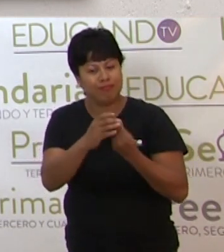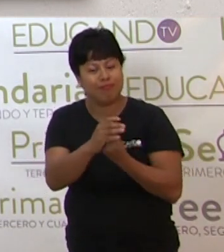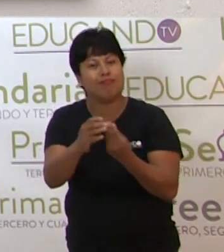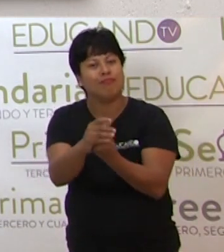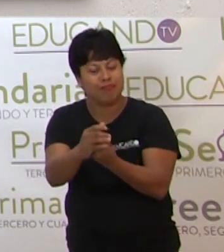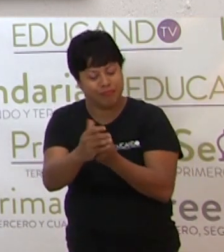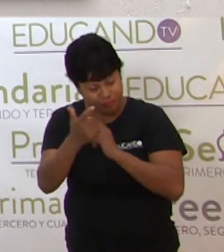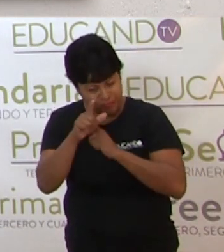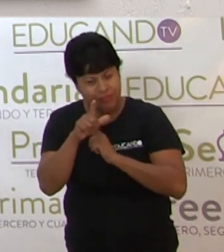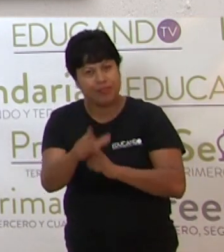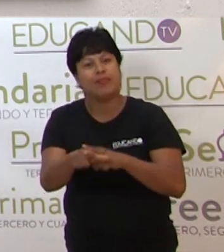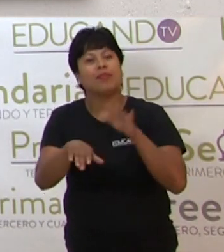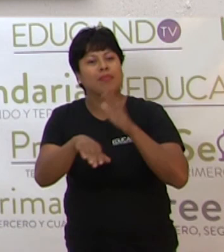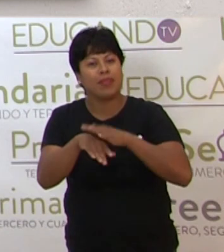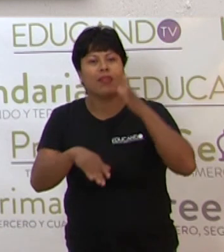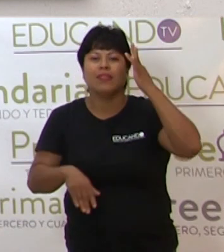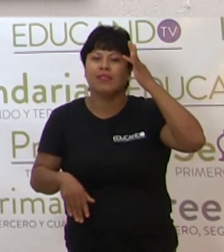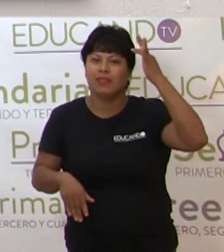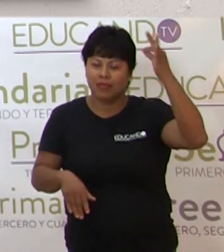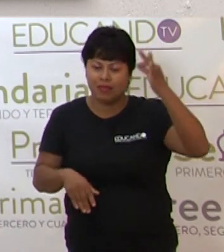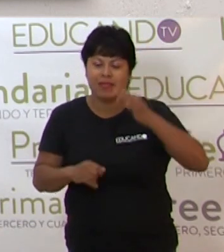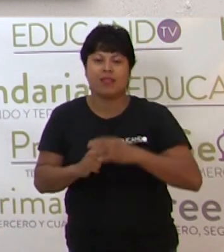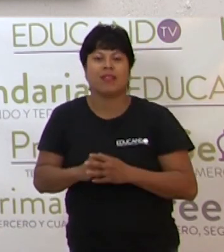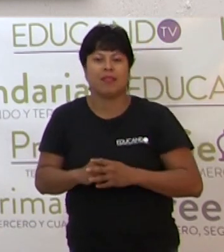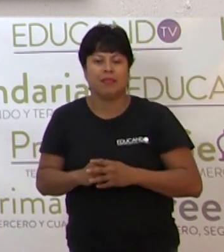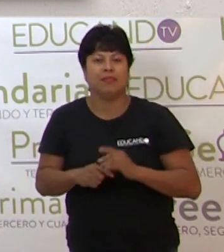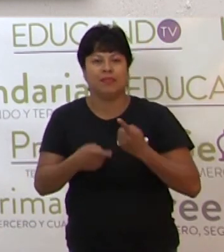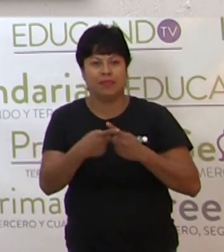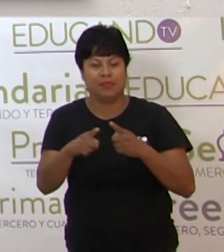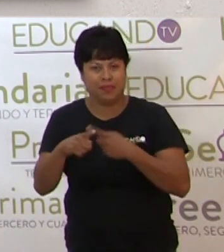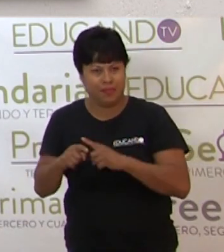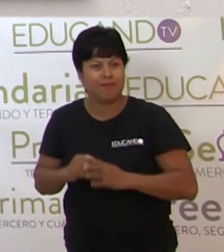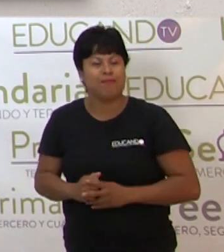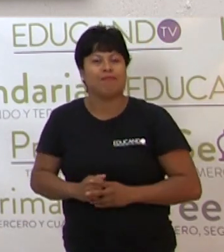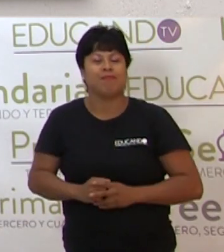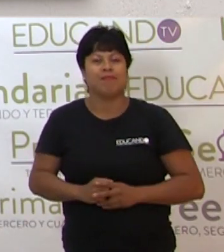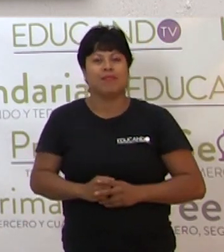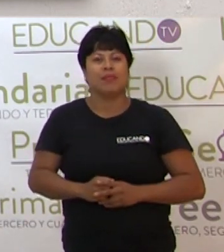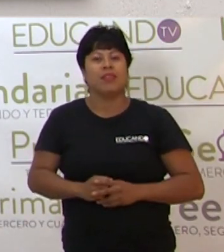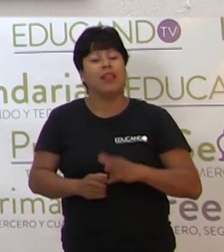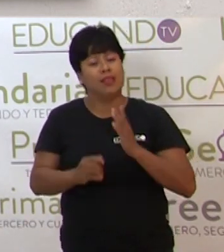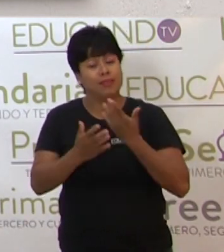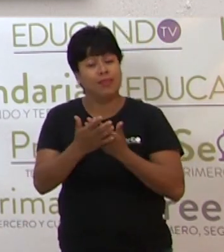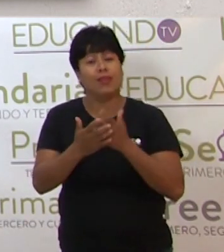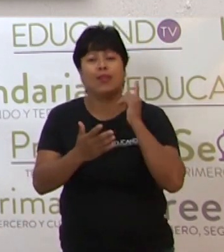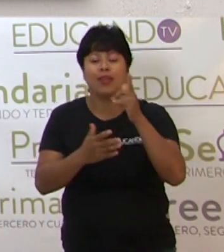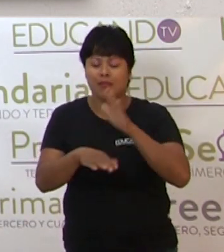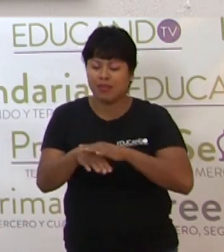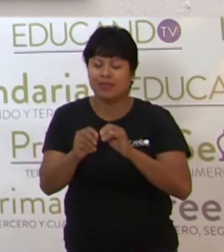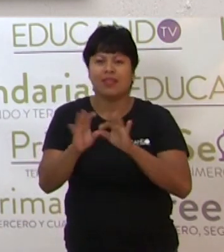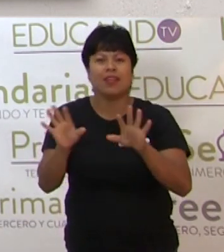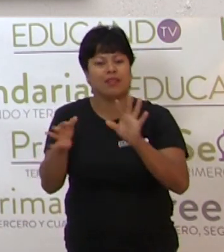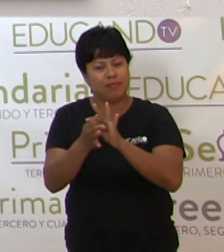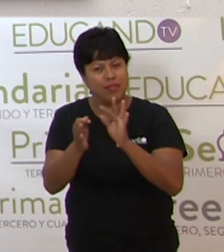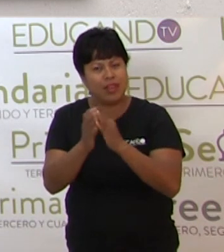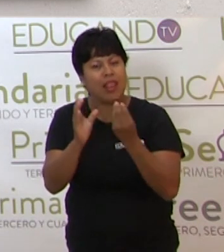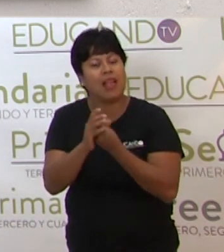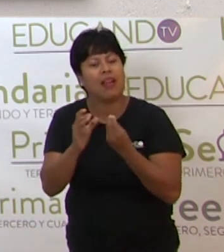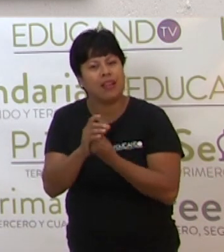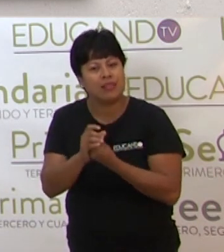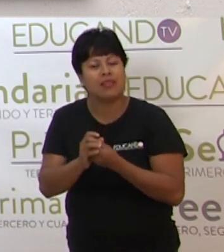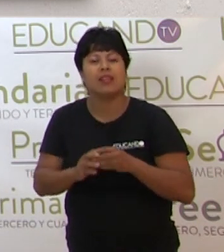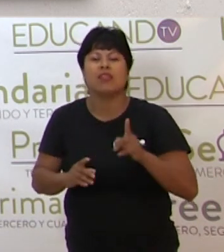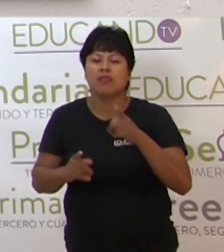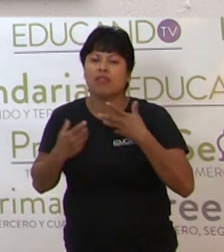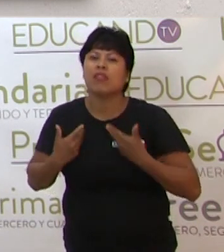clases vamos a ir también viendo los acertijos matemáticos. Espero que haya quedado claro la clase, que